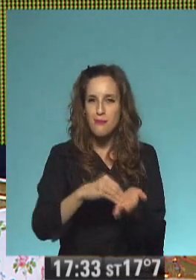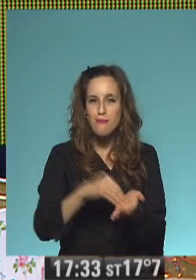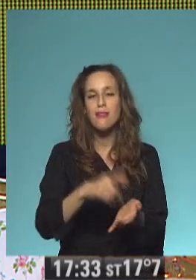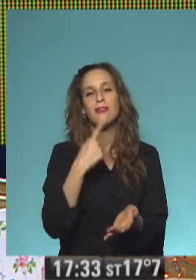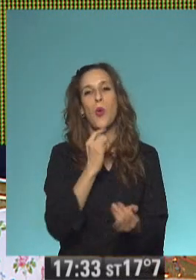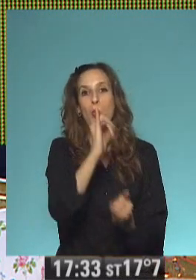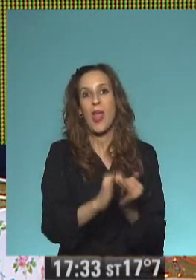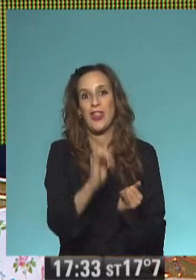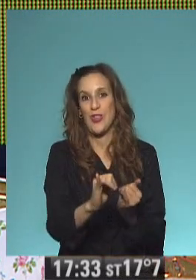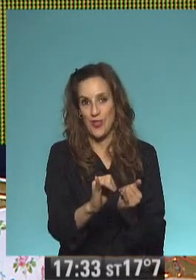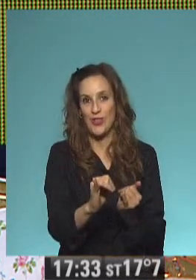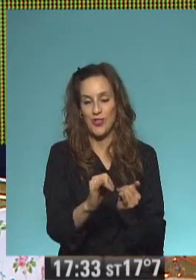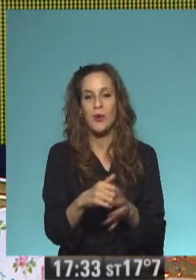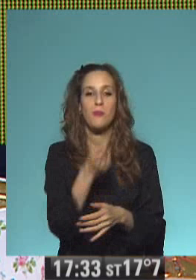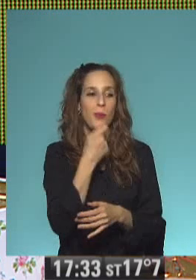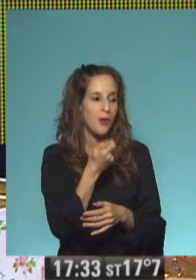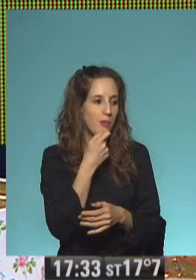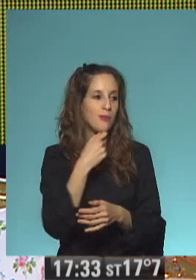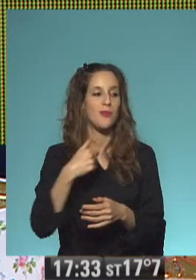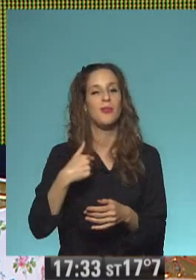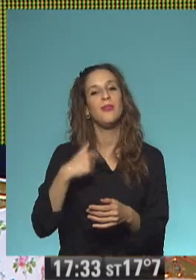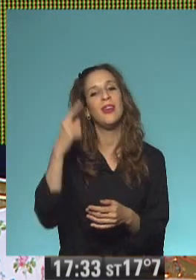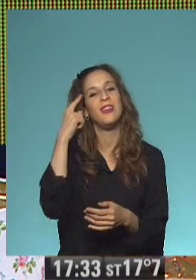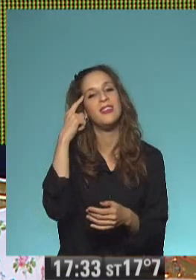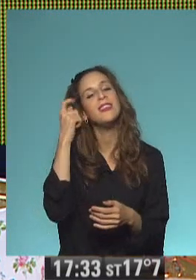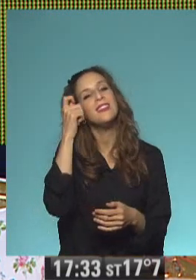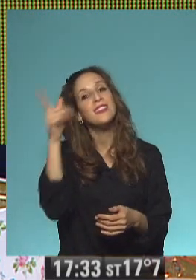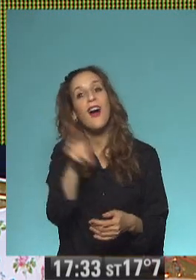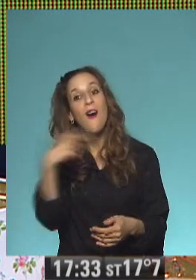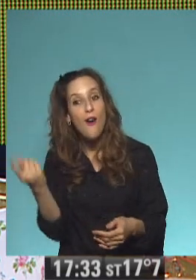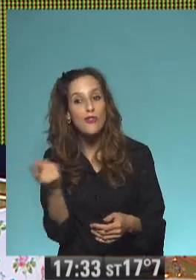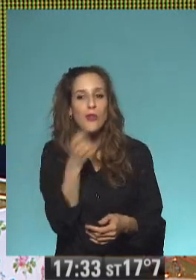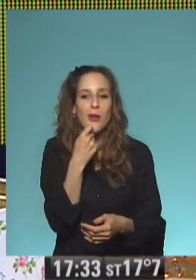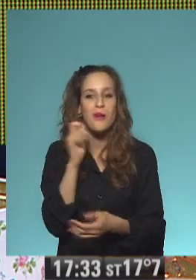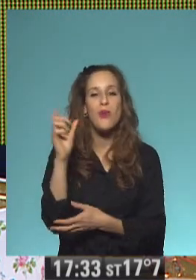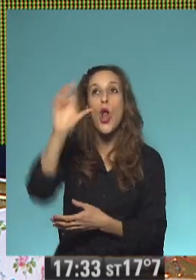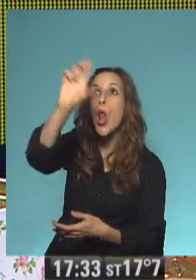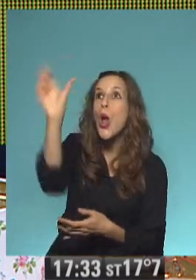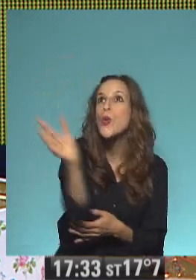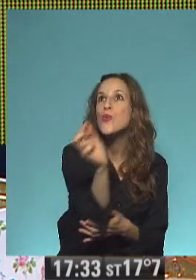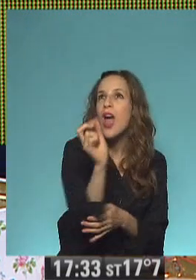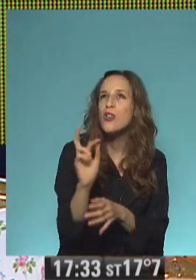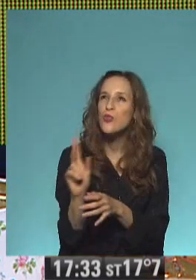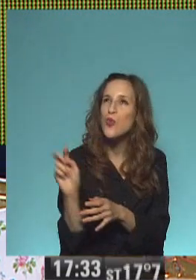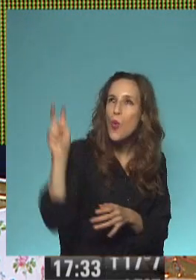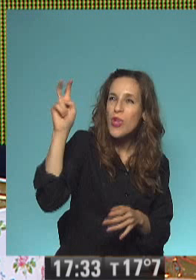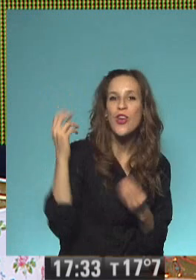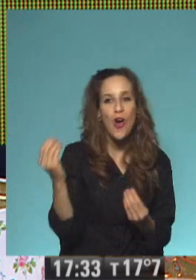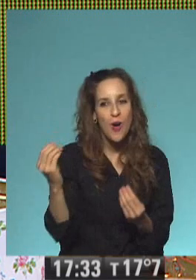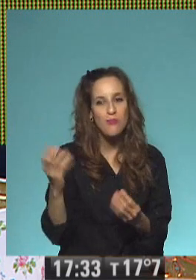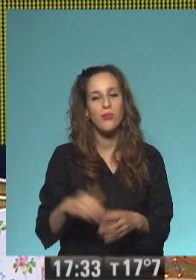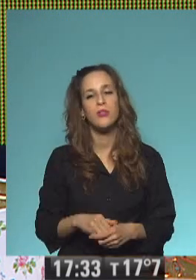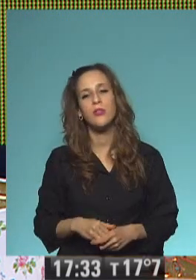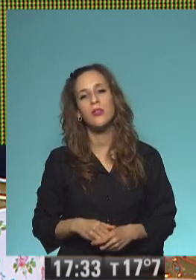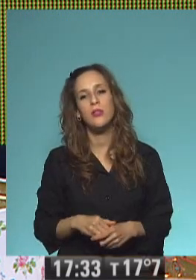ocurrió que el que se le ocurrió otra idea para subirse hasta la luna fue Julián y que